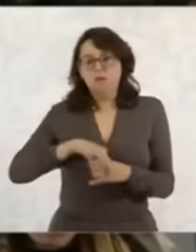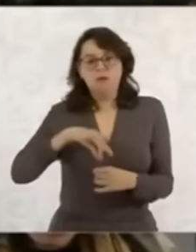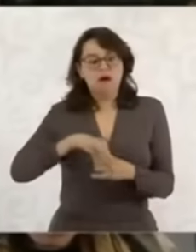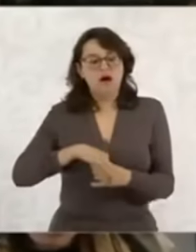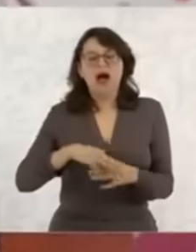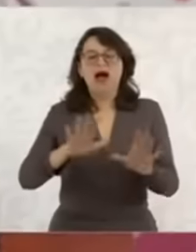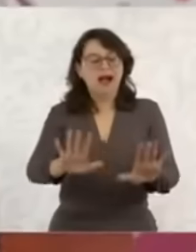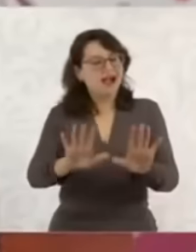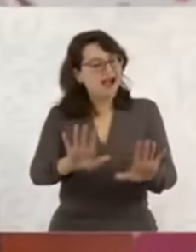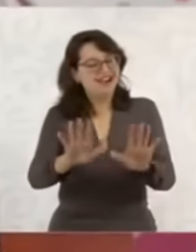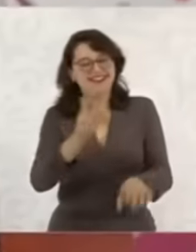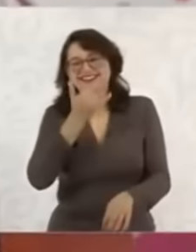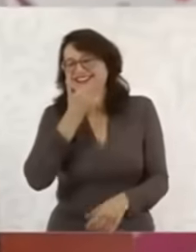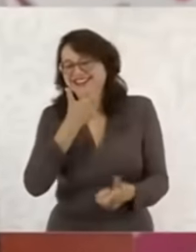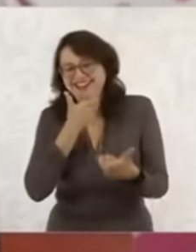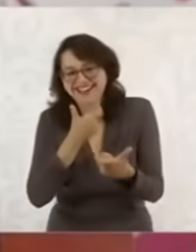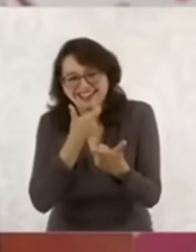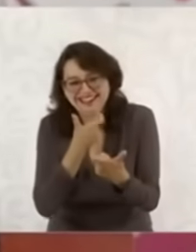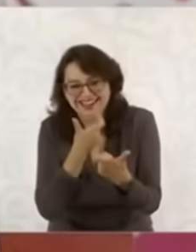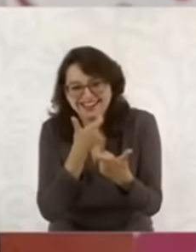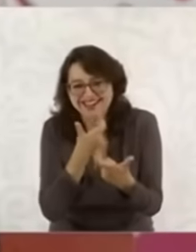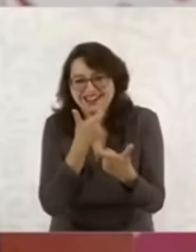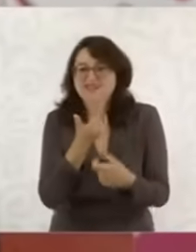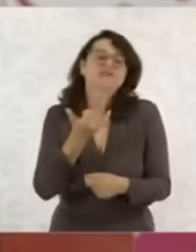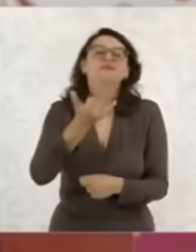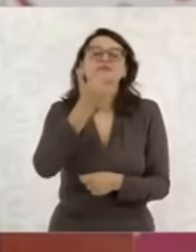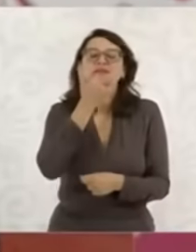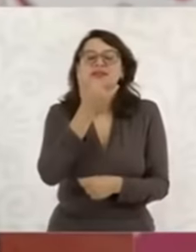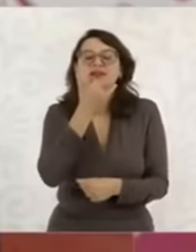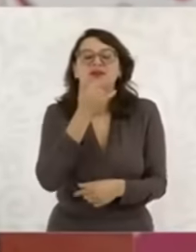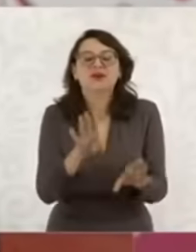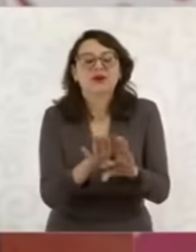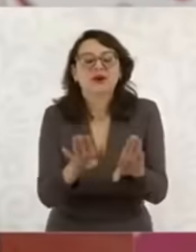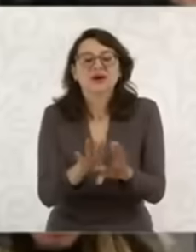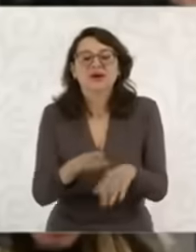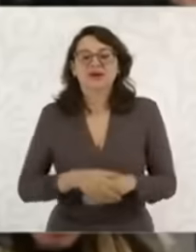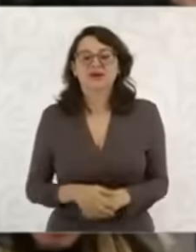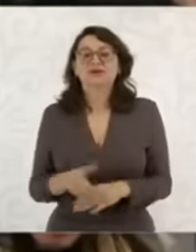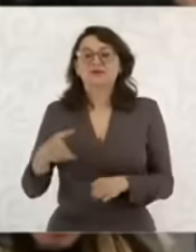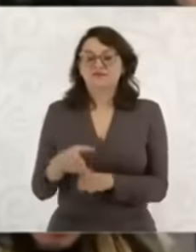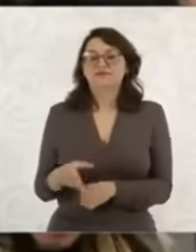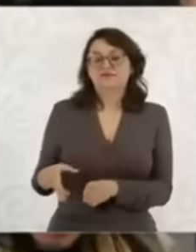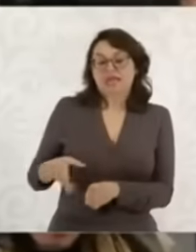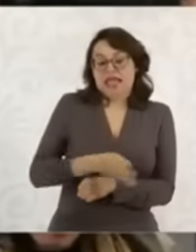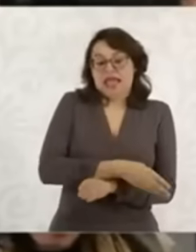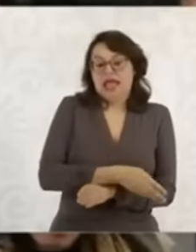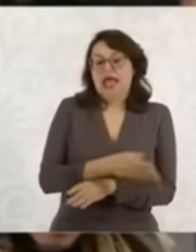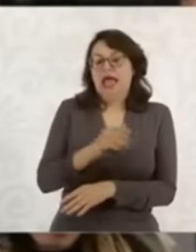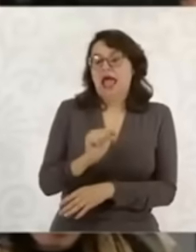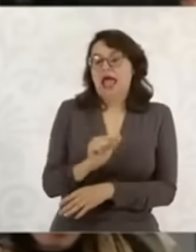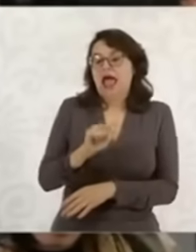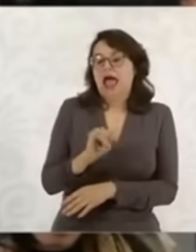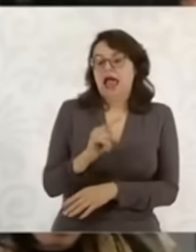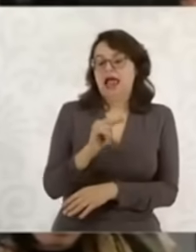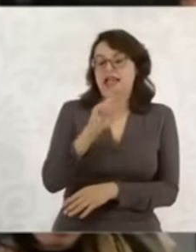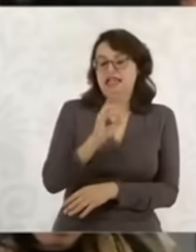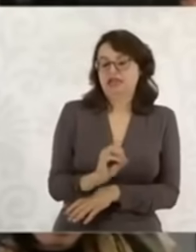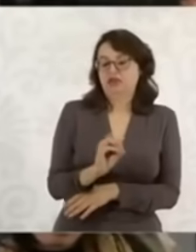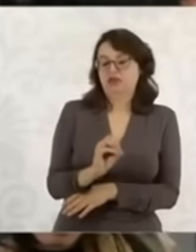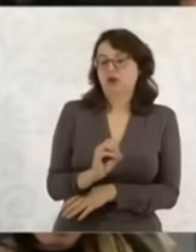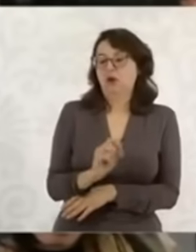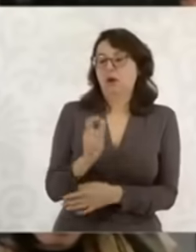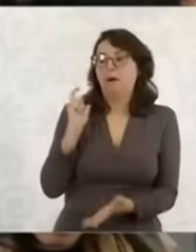A ver, otra vez repítelo. En el PRI de Alito lo contrataron como consultor y conferencista. ¿A quién?